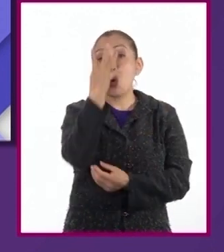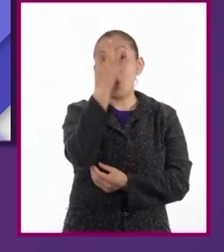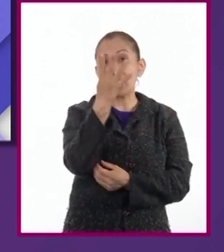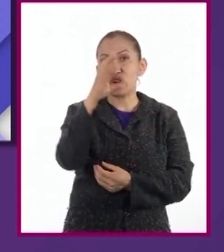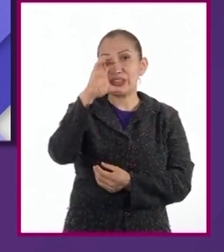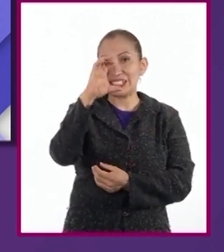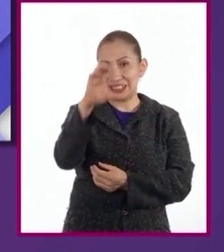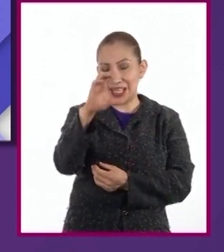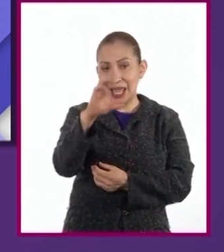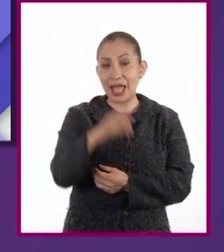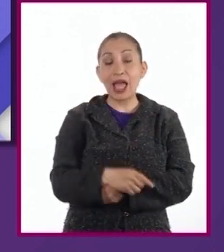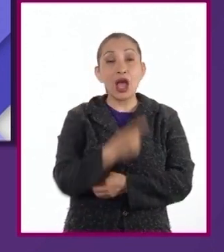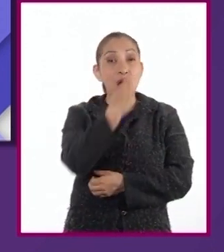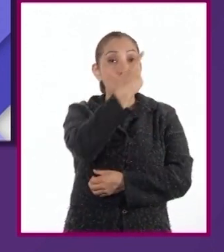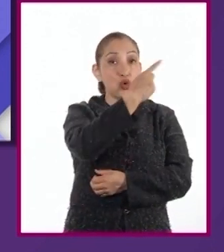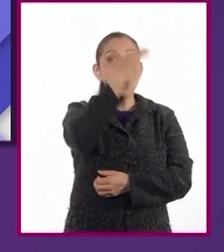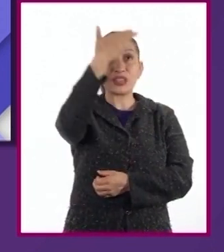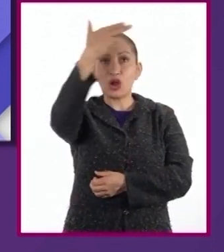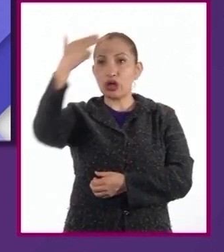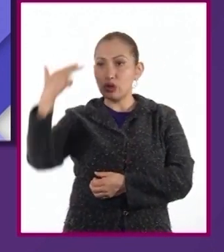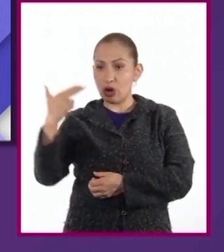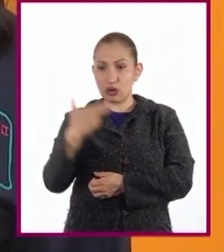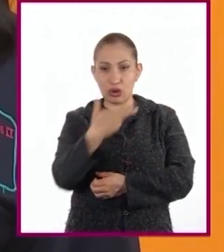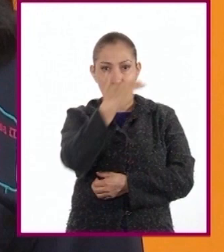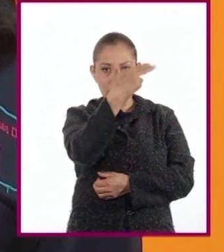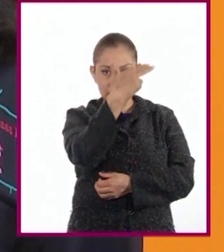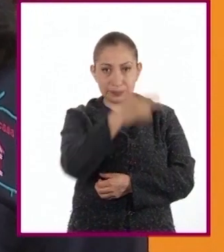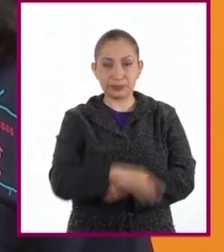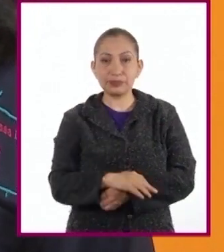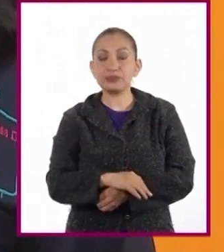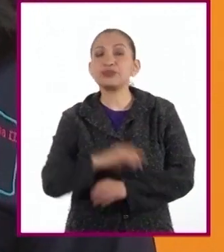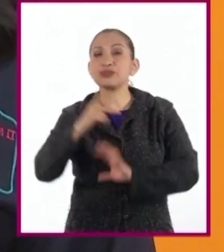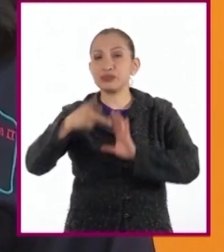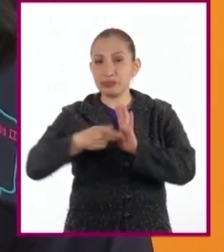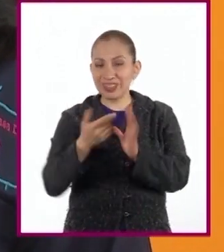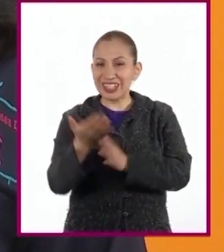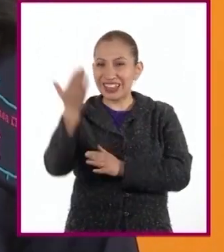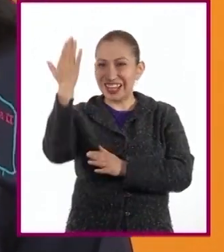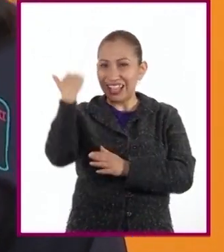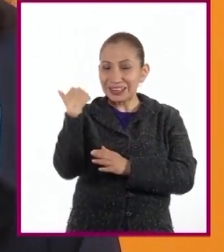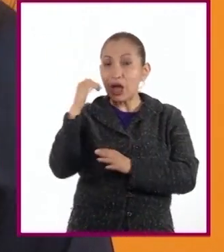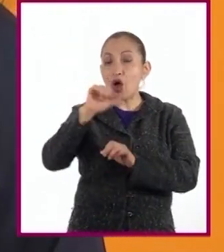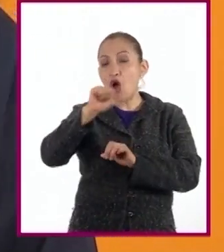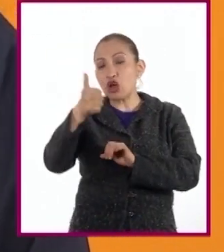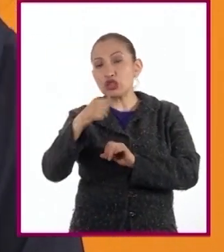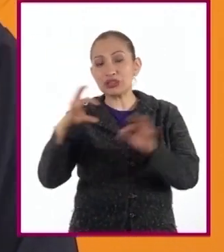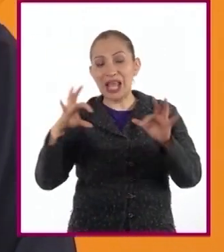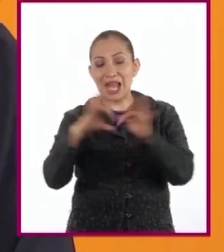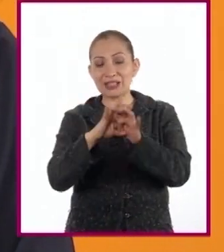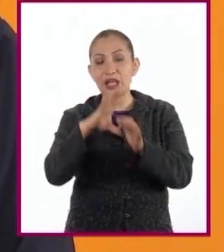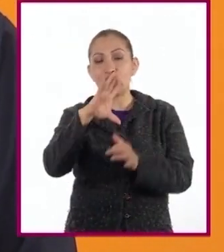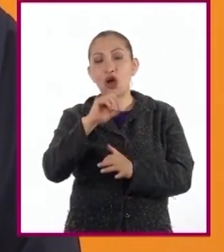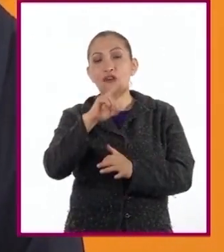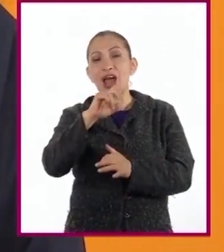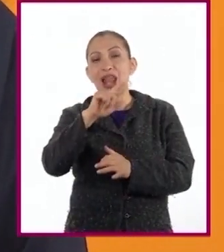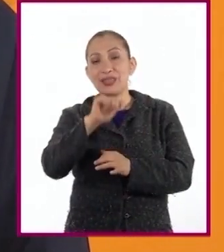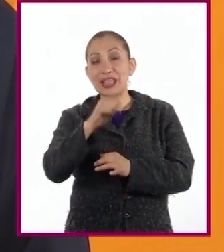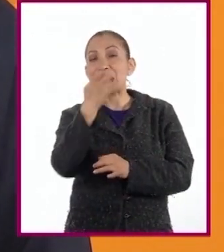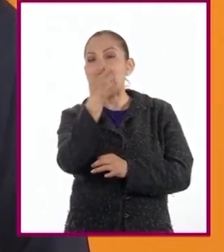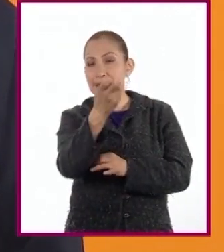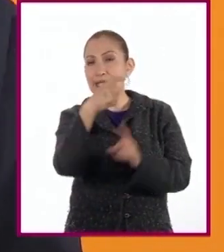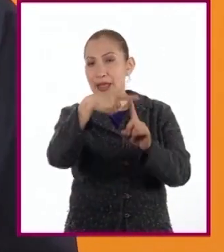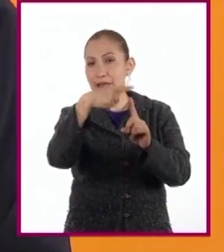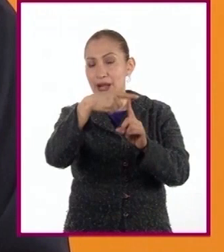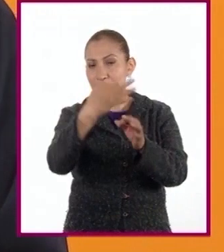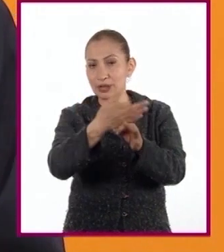del carbono y 1 para cada hidrógeno. Repitan el procedimiento con los siguientes enlaces covalentes. Este es